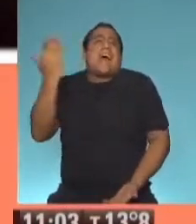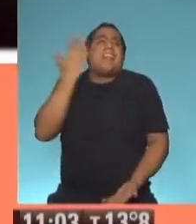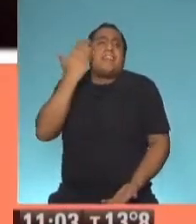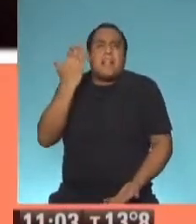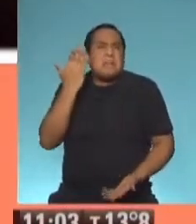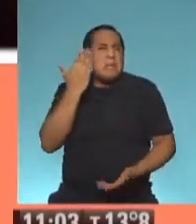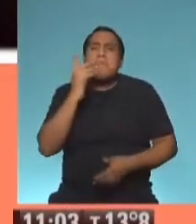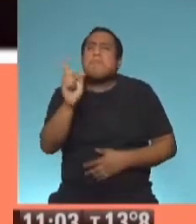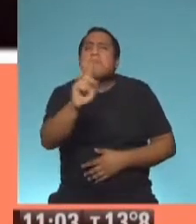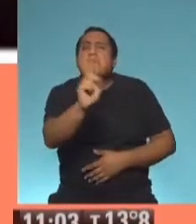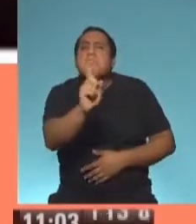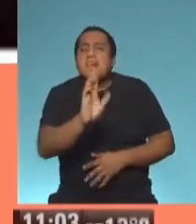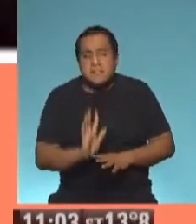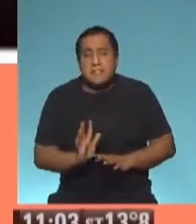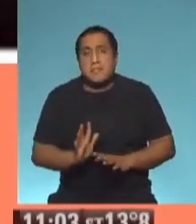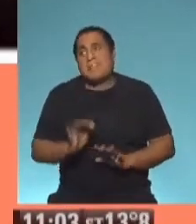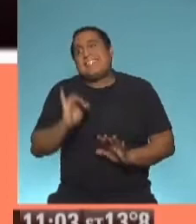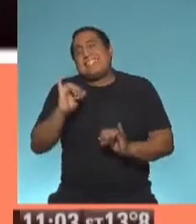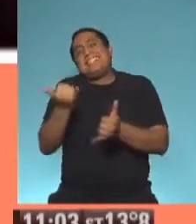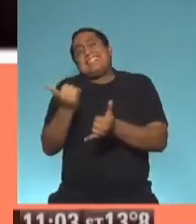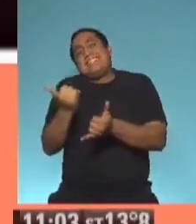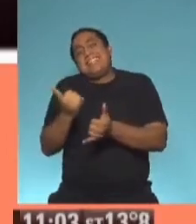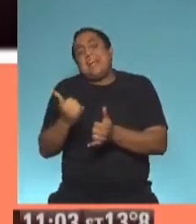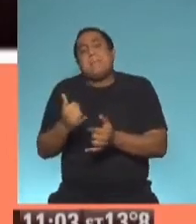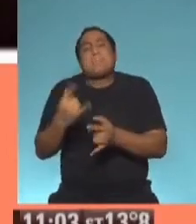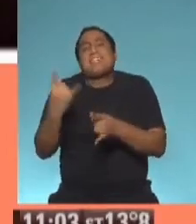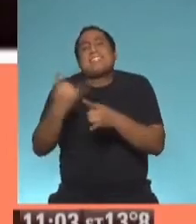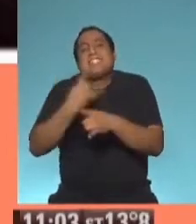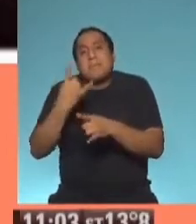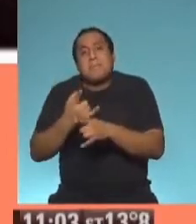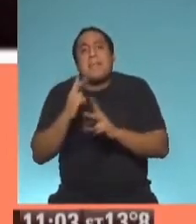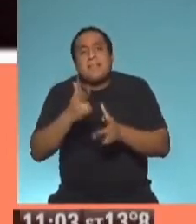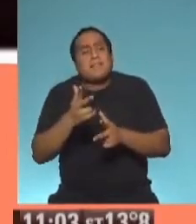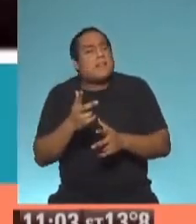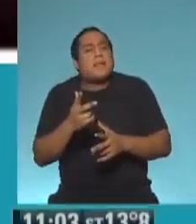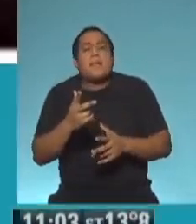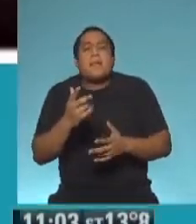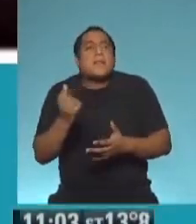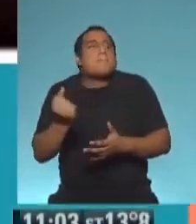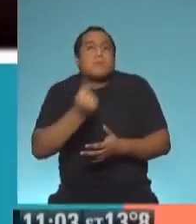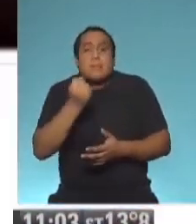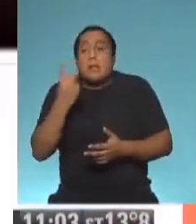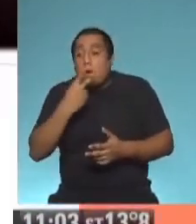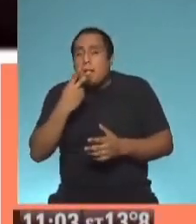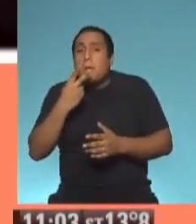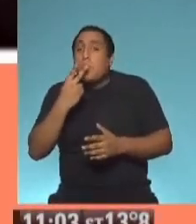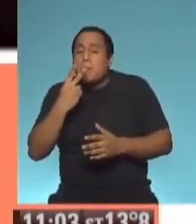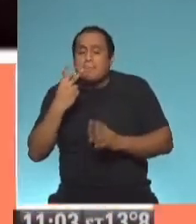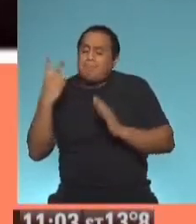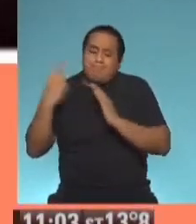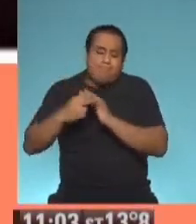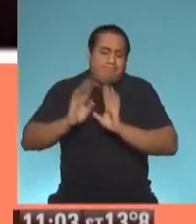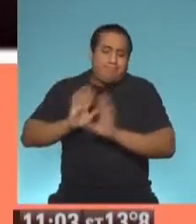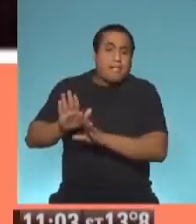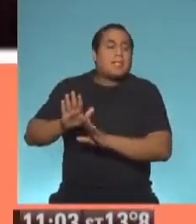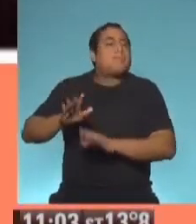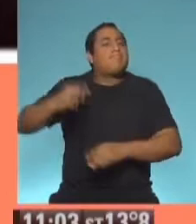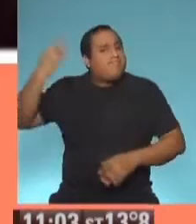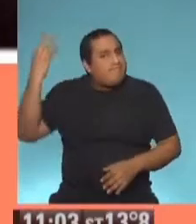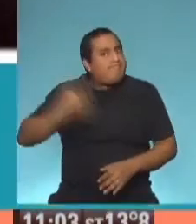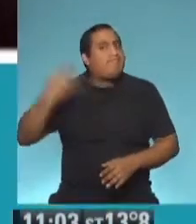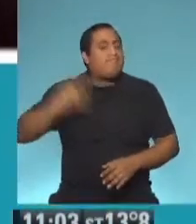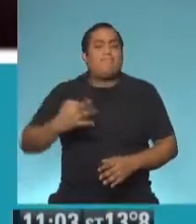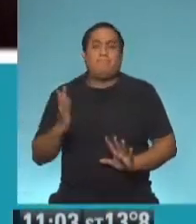esa expresión de que siempre vale la pena, siempre. Vos decías, puede